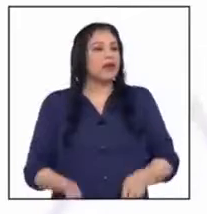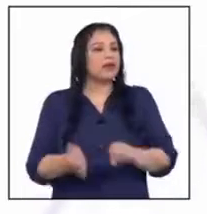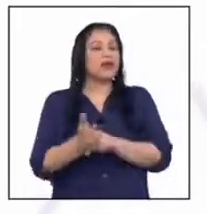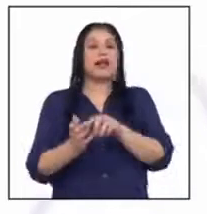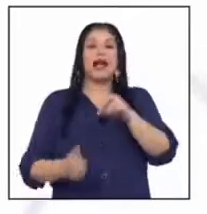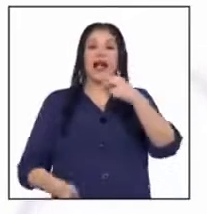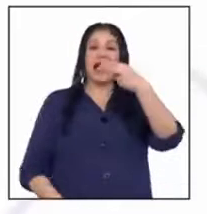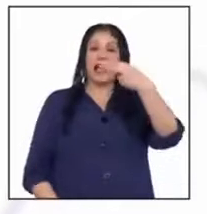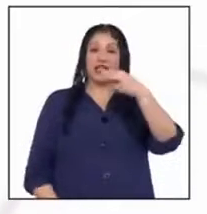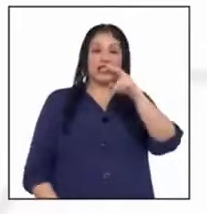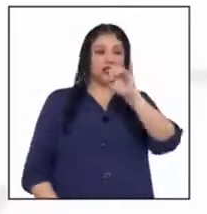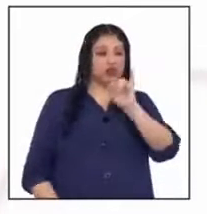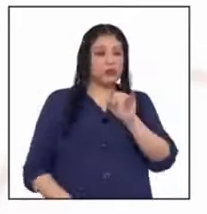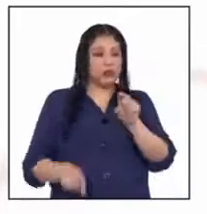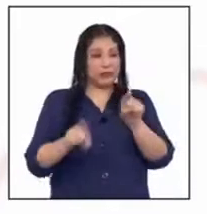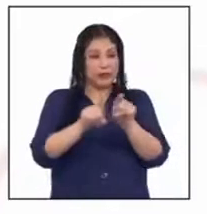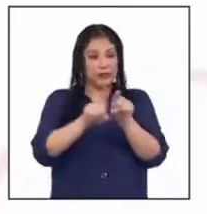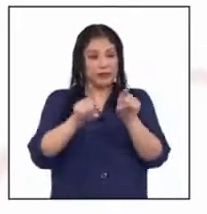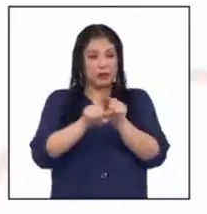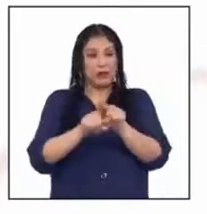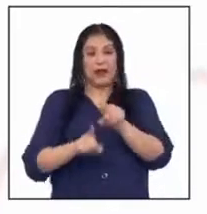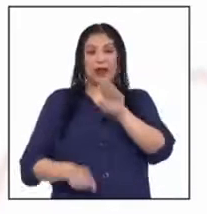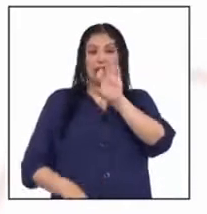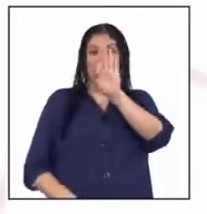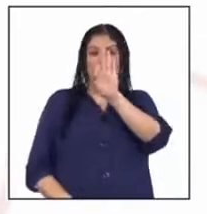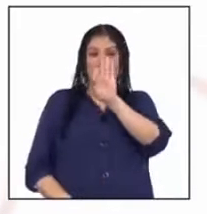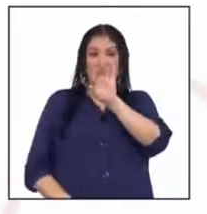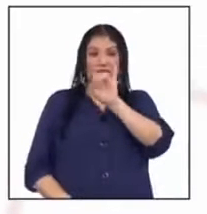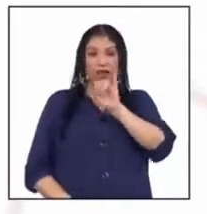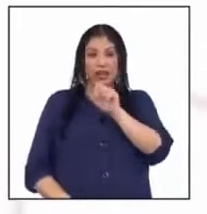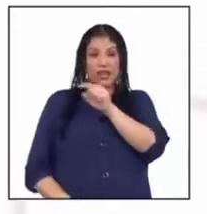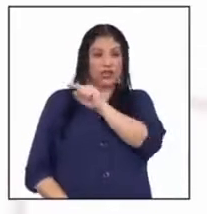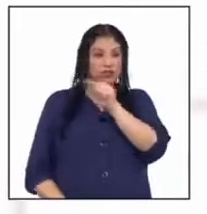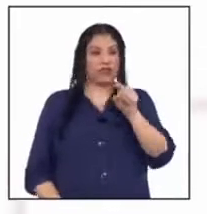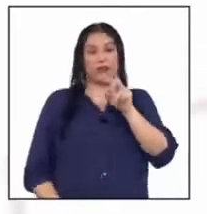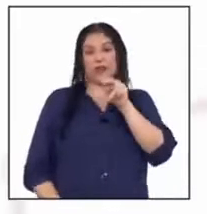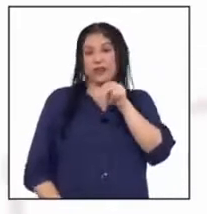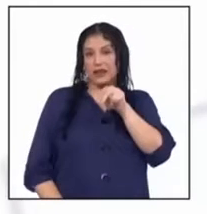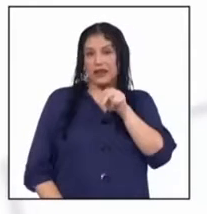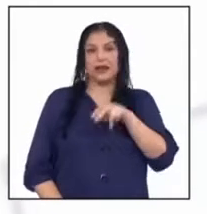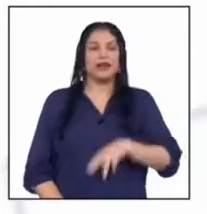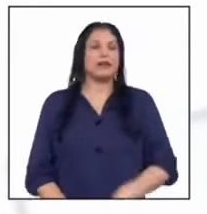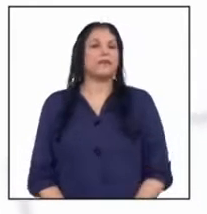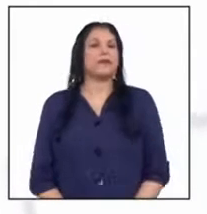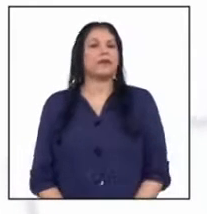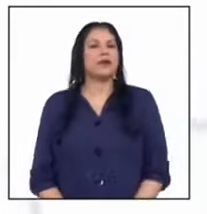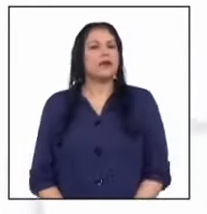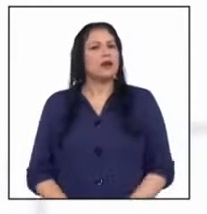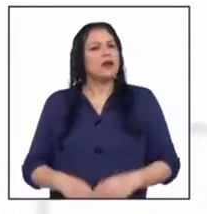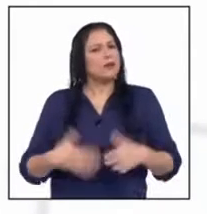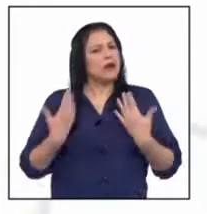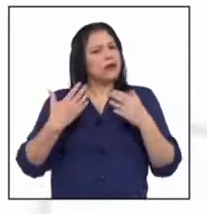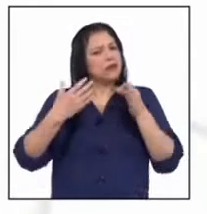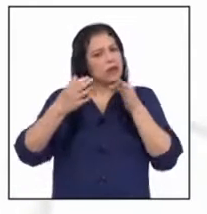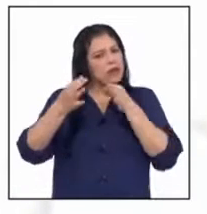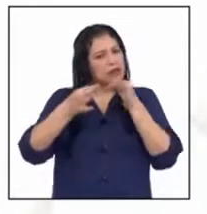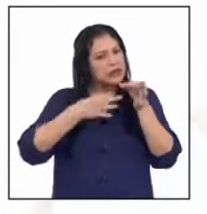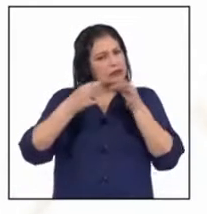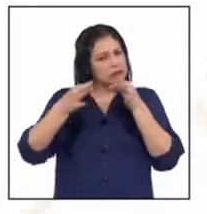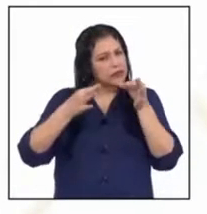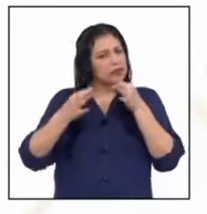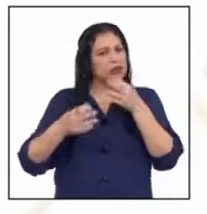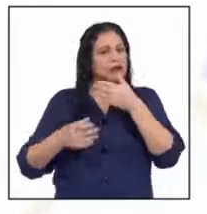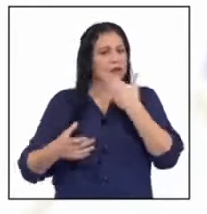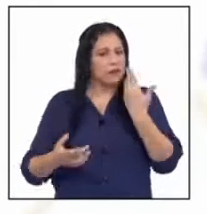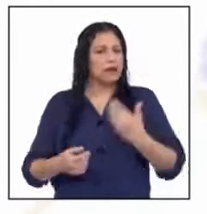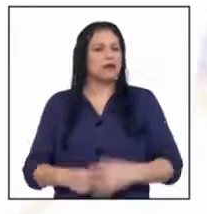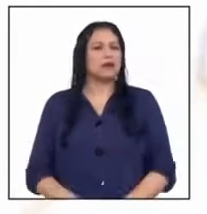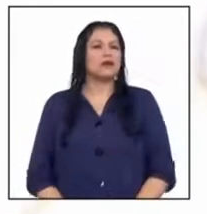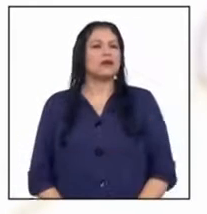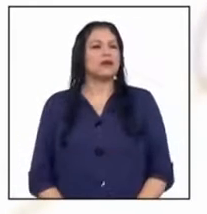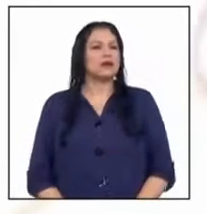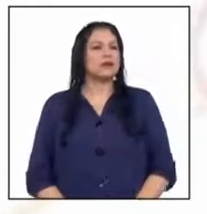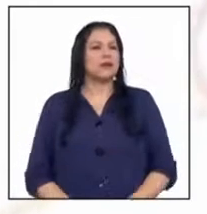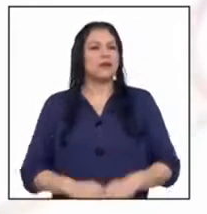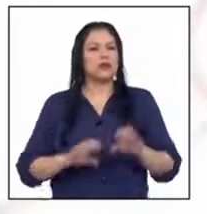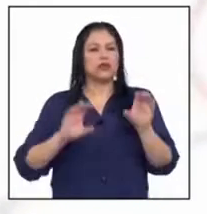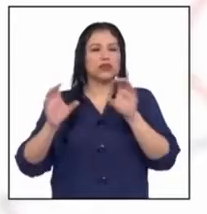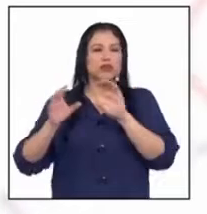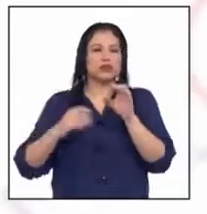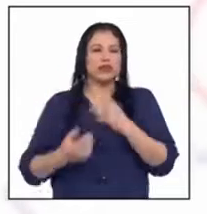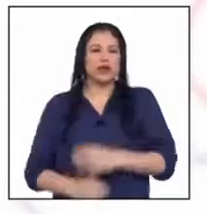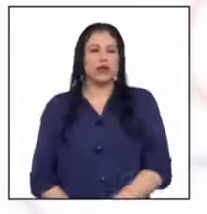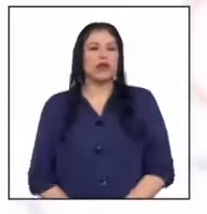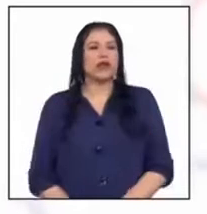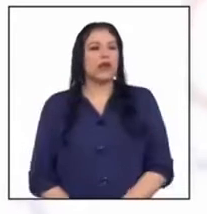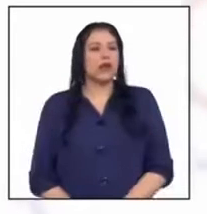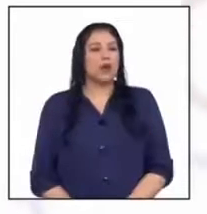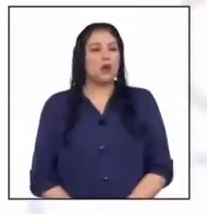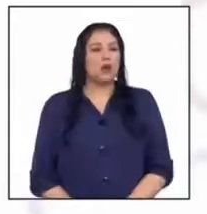i es igual a F sub i sobre n. Para poder explicar esto mejor, vamos a generar una